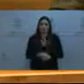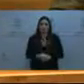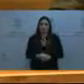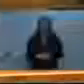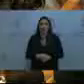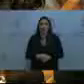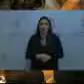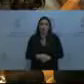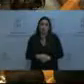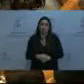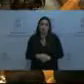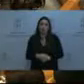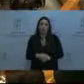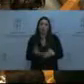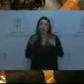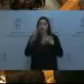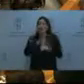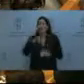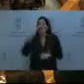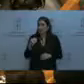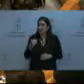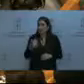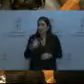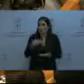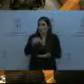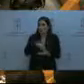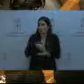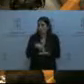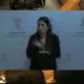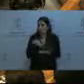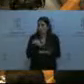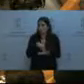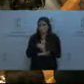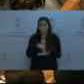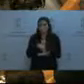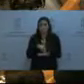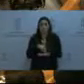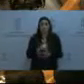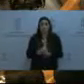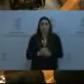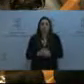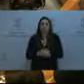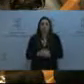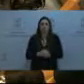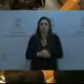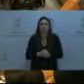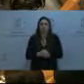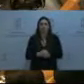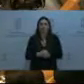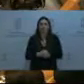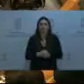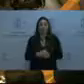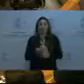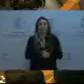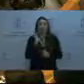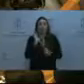Gracias, señor presidente, si me lo permite, desde el escaño. Bueno, es cierto que